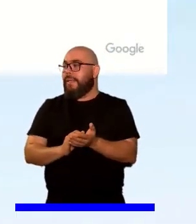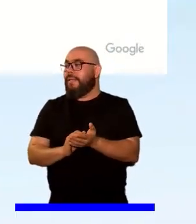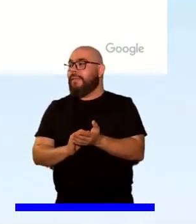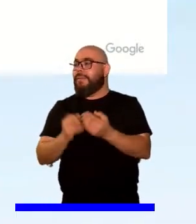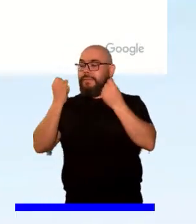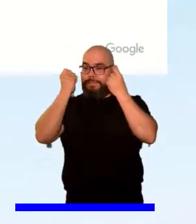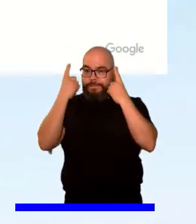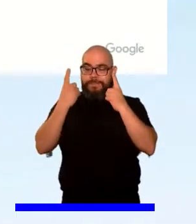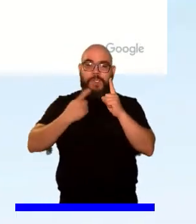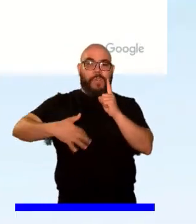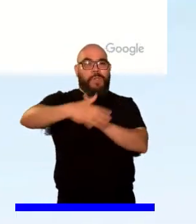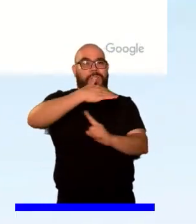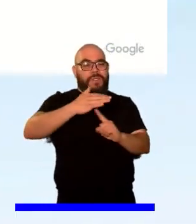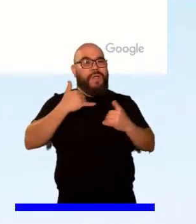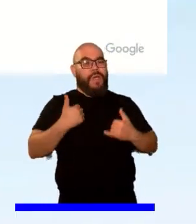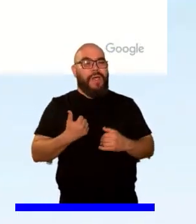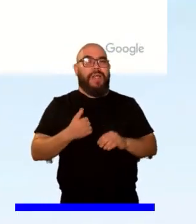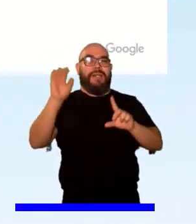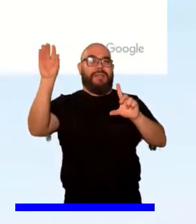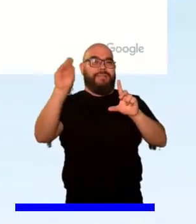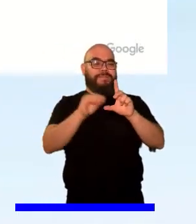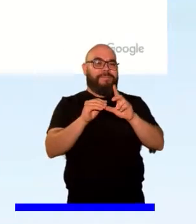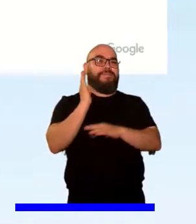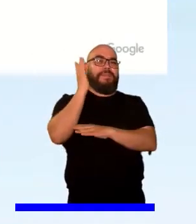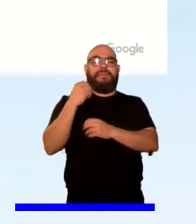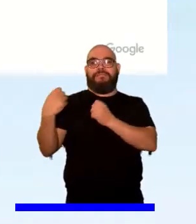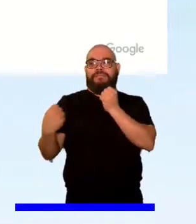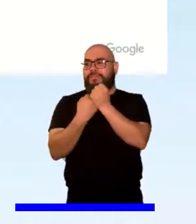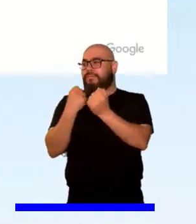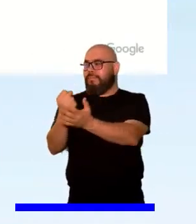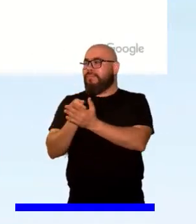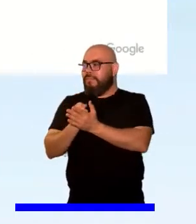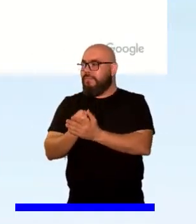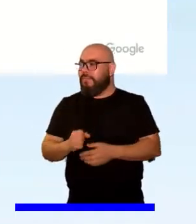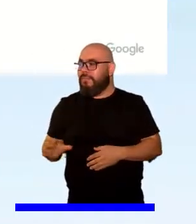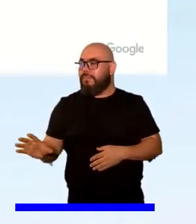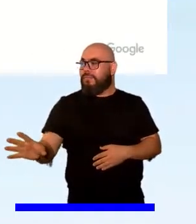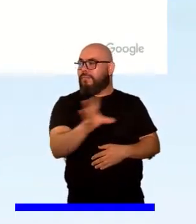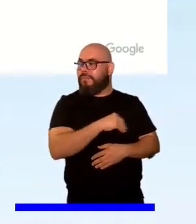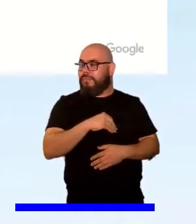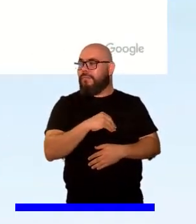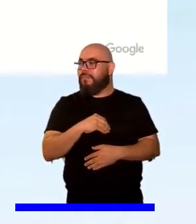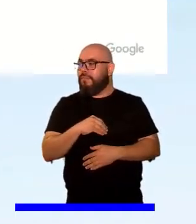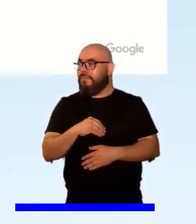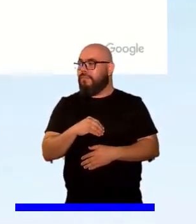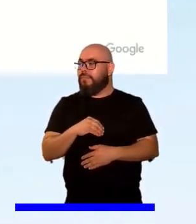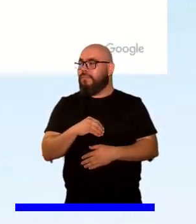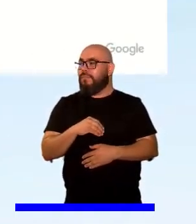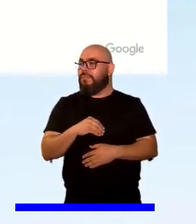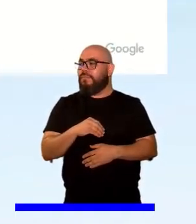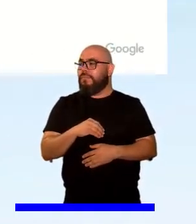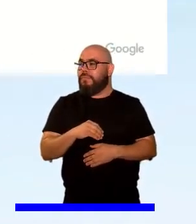entiendas que yo estoy en este momento haciendo una presentación y necesito que me apoyes con mantener a todas las personas del